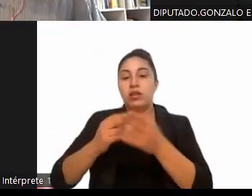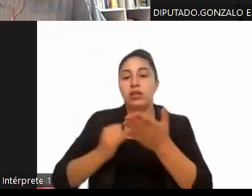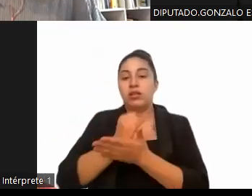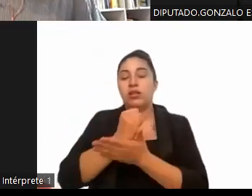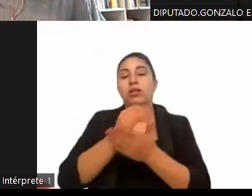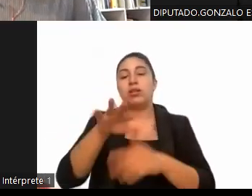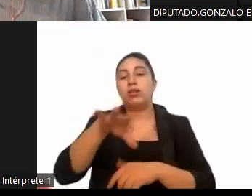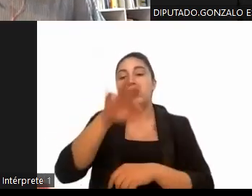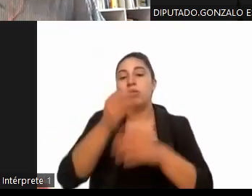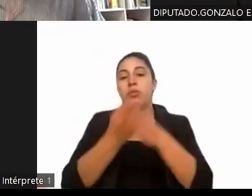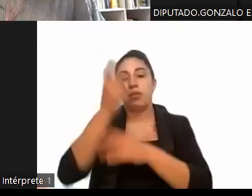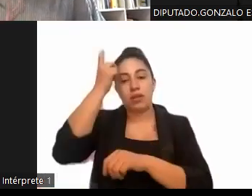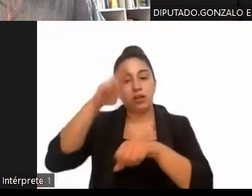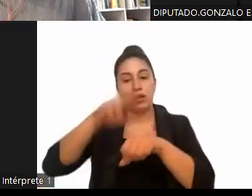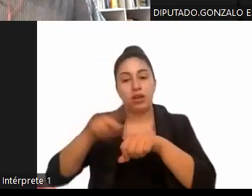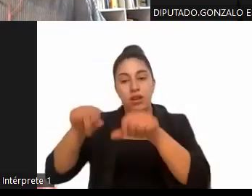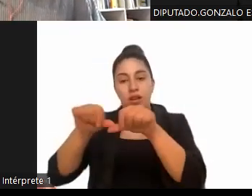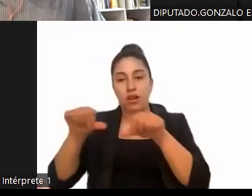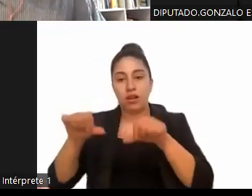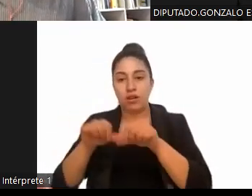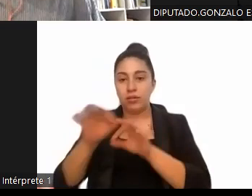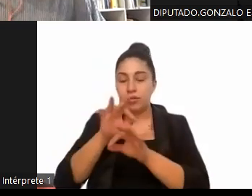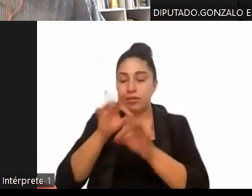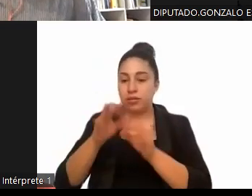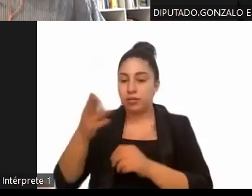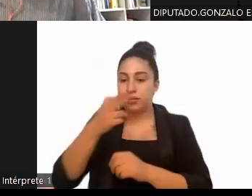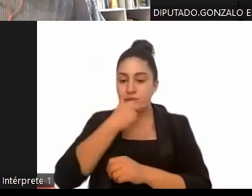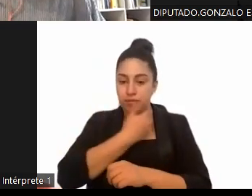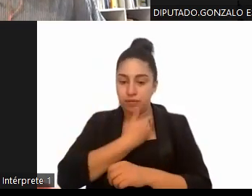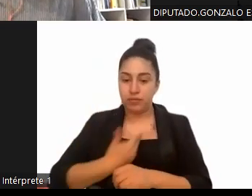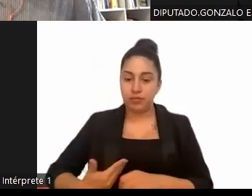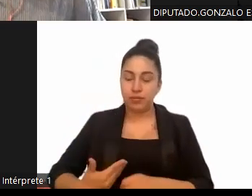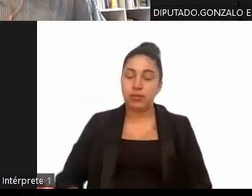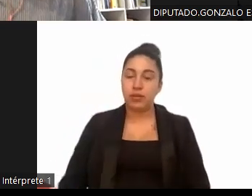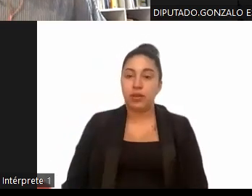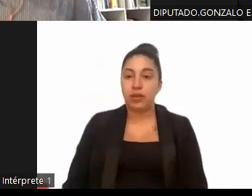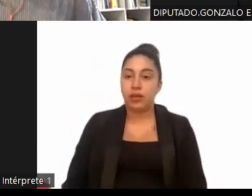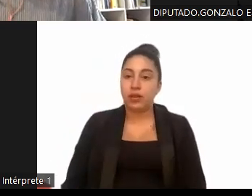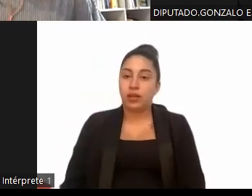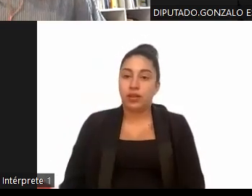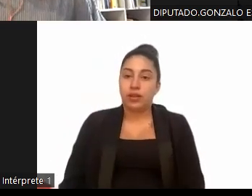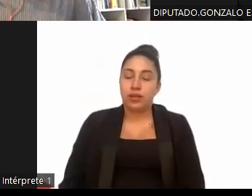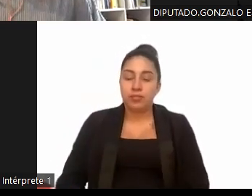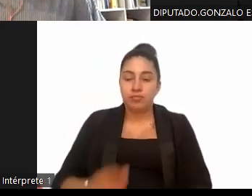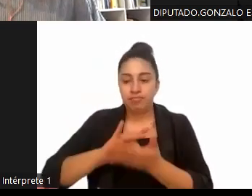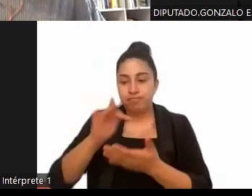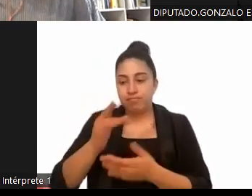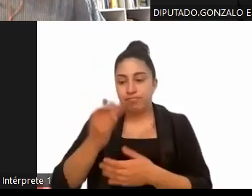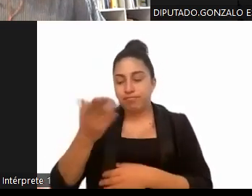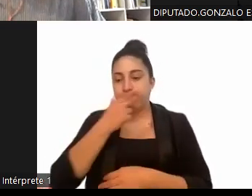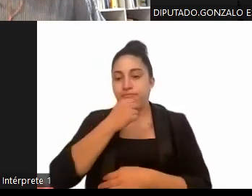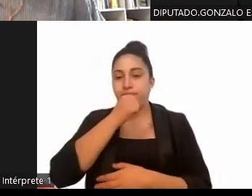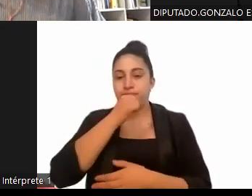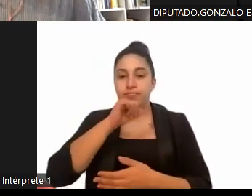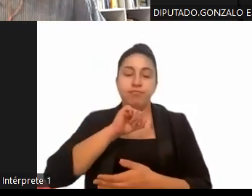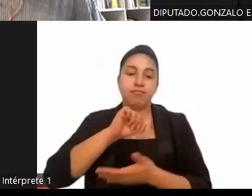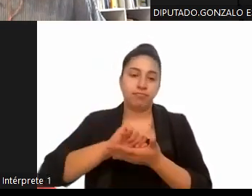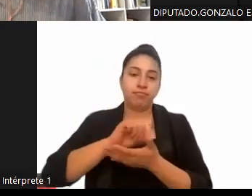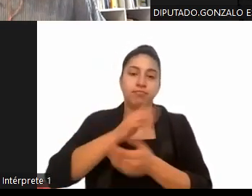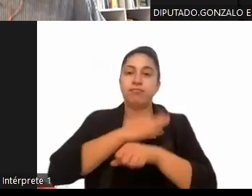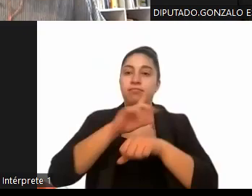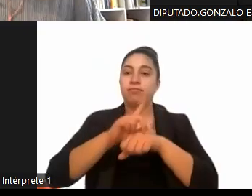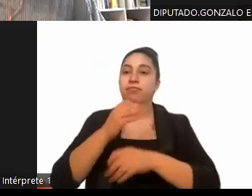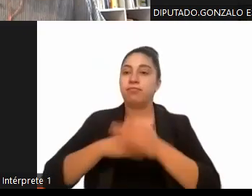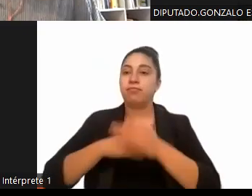Unidad de Transparencia. Es cuanto, presidente. Muchas gracias, secretario. Buenos días a todas las personas que